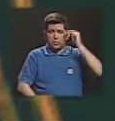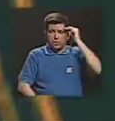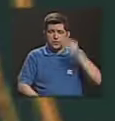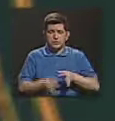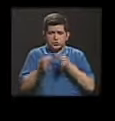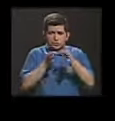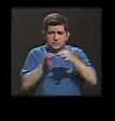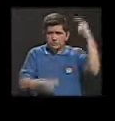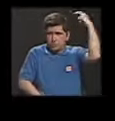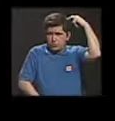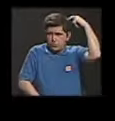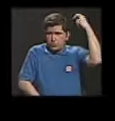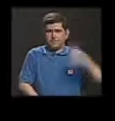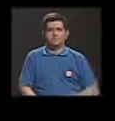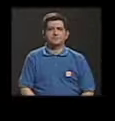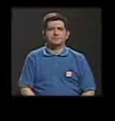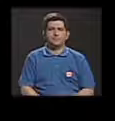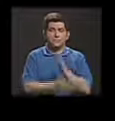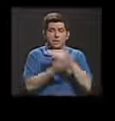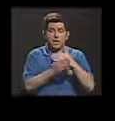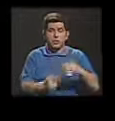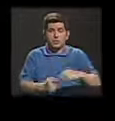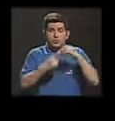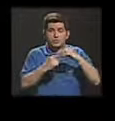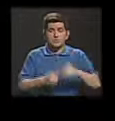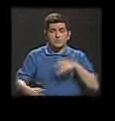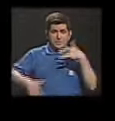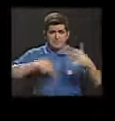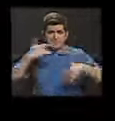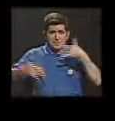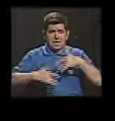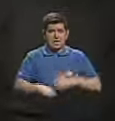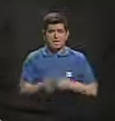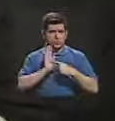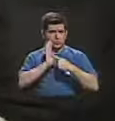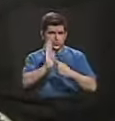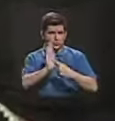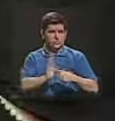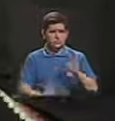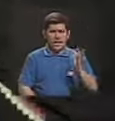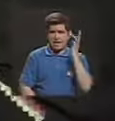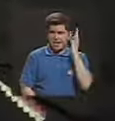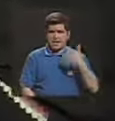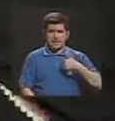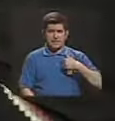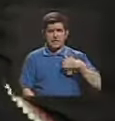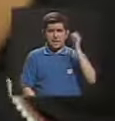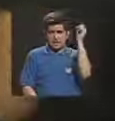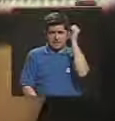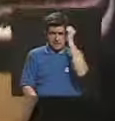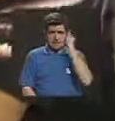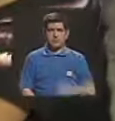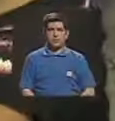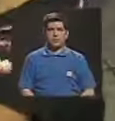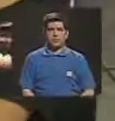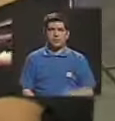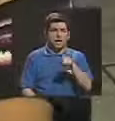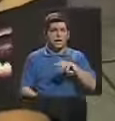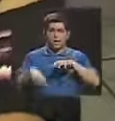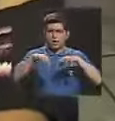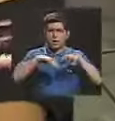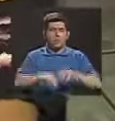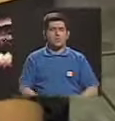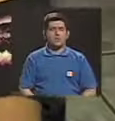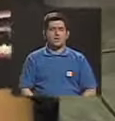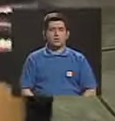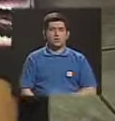especialización de las neuronas. Algunos de los principales síntomas que pueden indicar que una niña tiene síndrome de Rett son la pérdida de